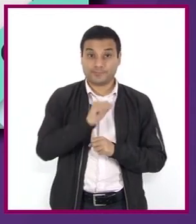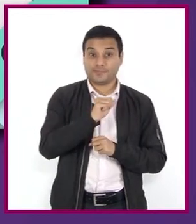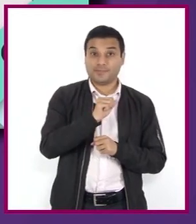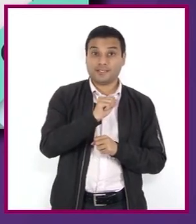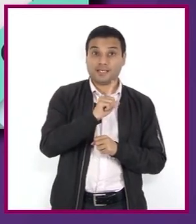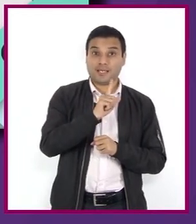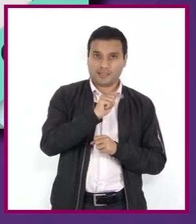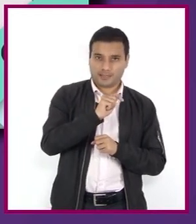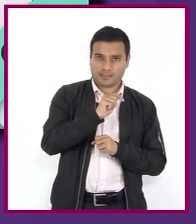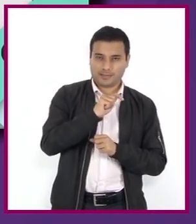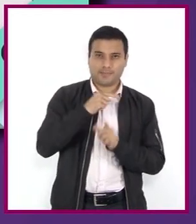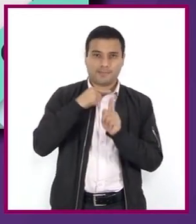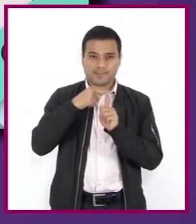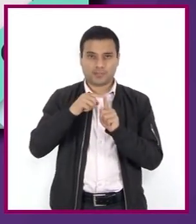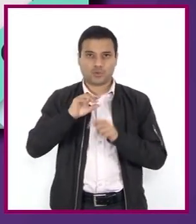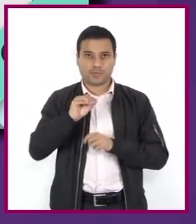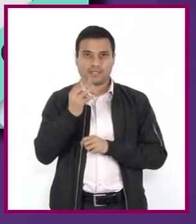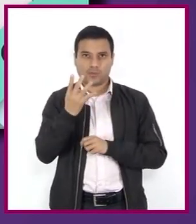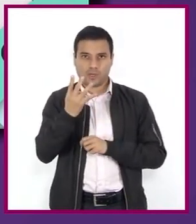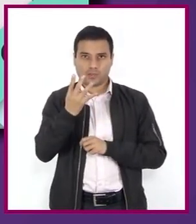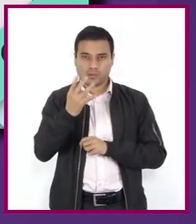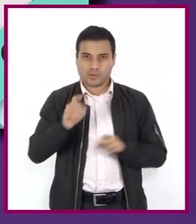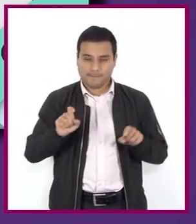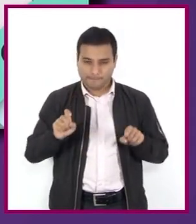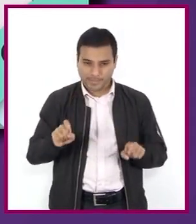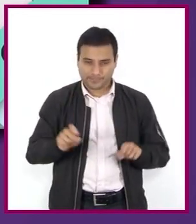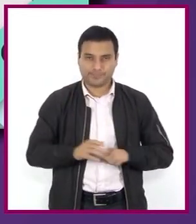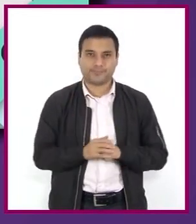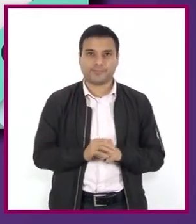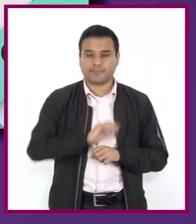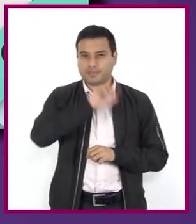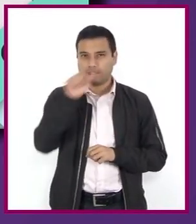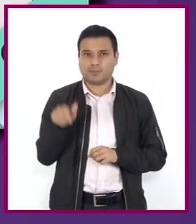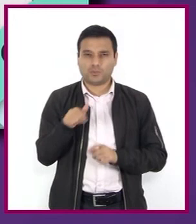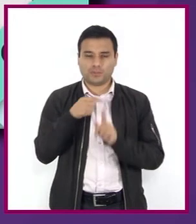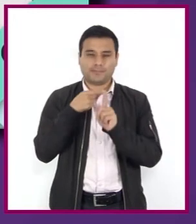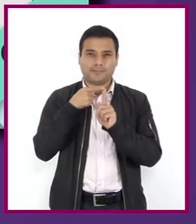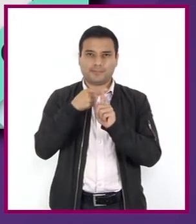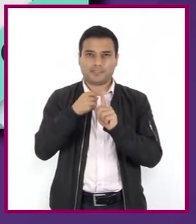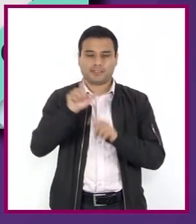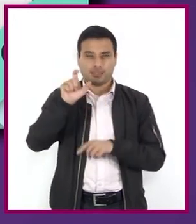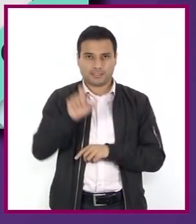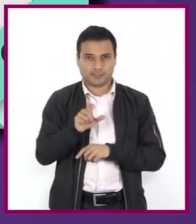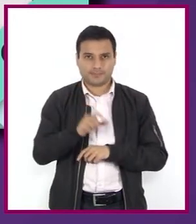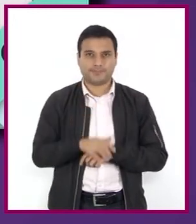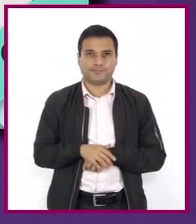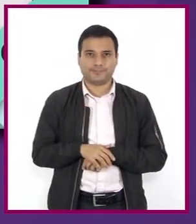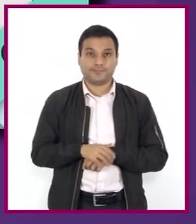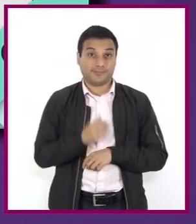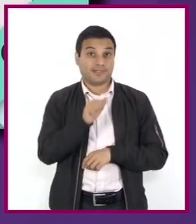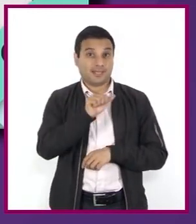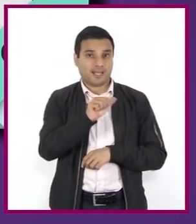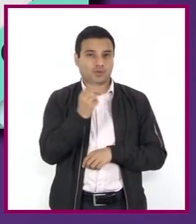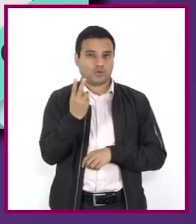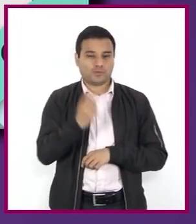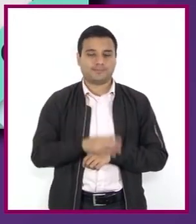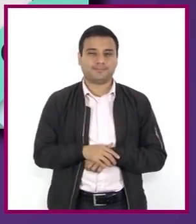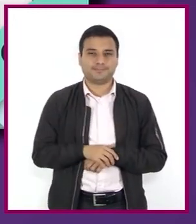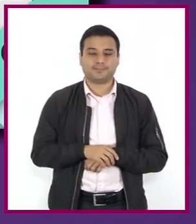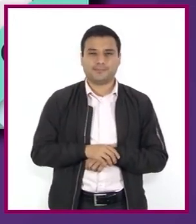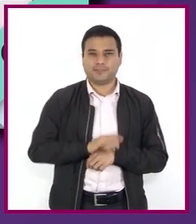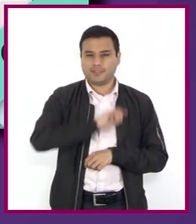más 94. Después sumamos el valor de x, que es la celda A2, y